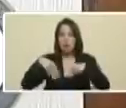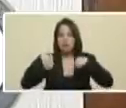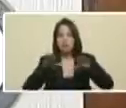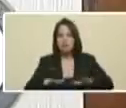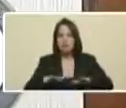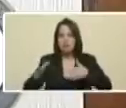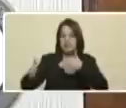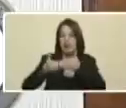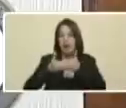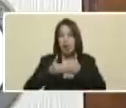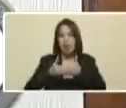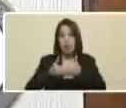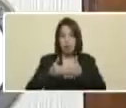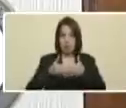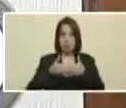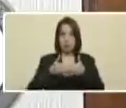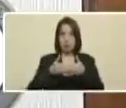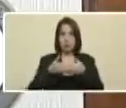De verdad fue de una magnitud